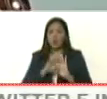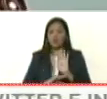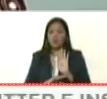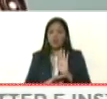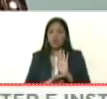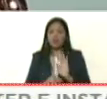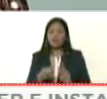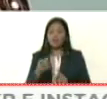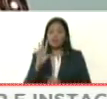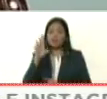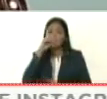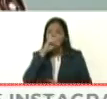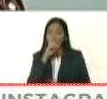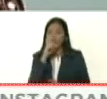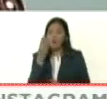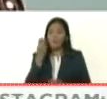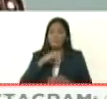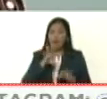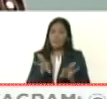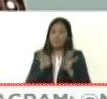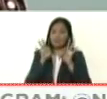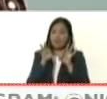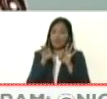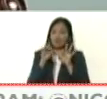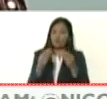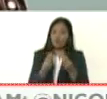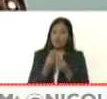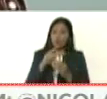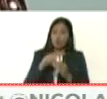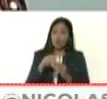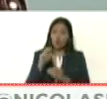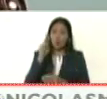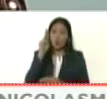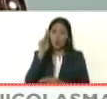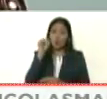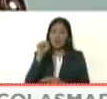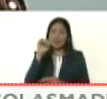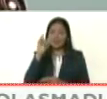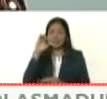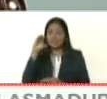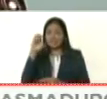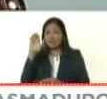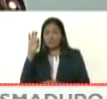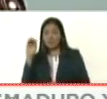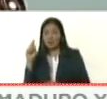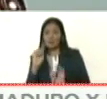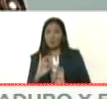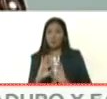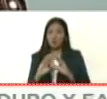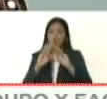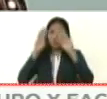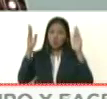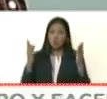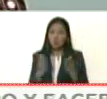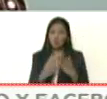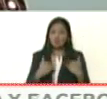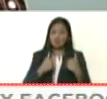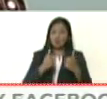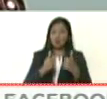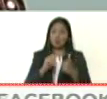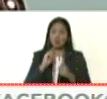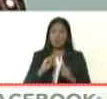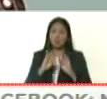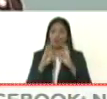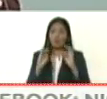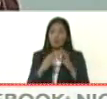presidente, tienen una atención especializada en cooperación con UNICEF, en cooperación con la Organización Mundial de la Salud y en cooperación con